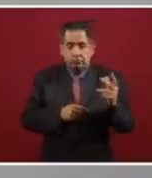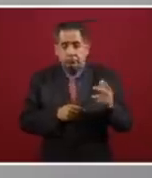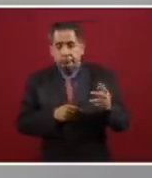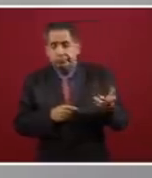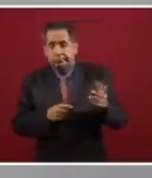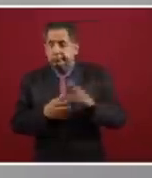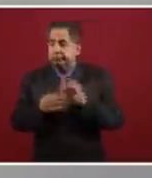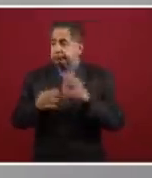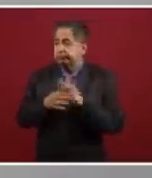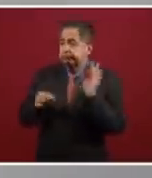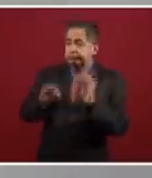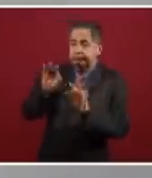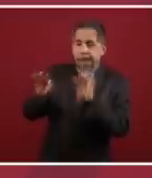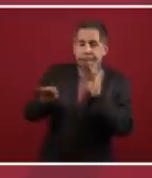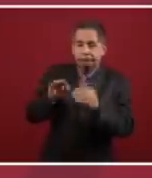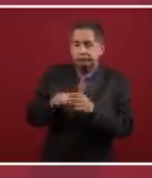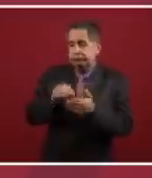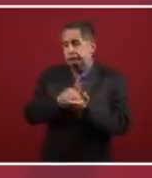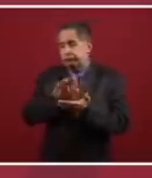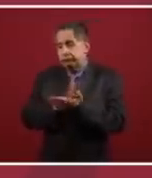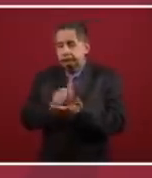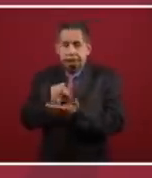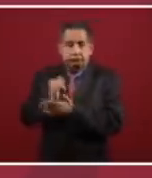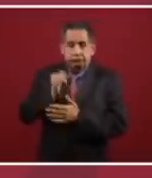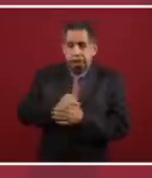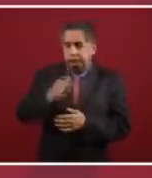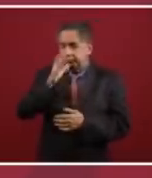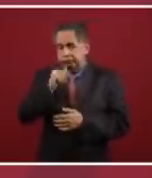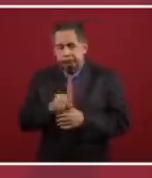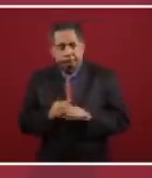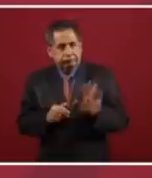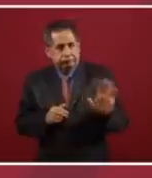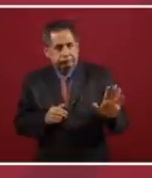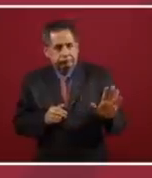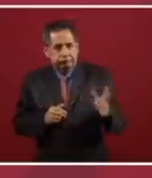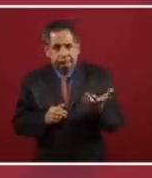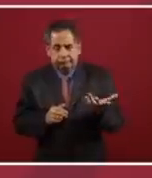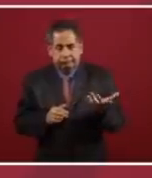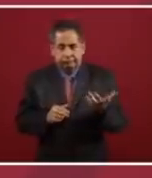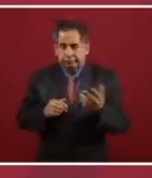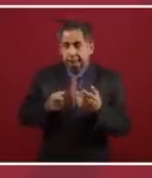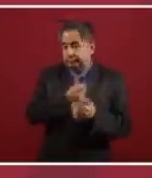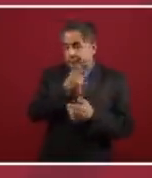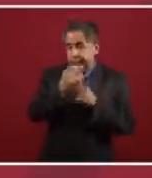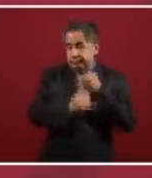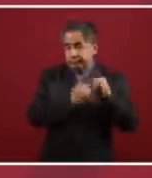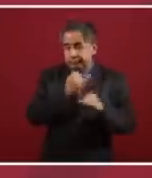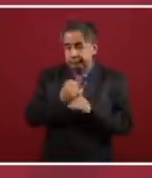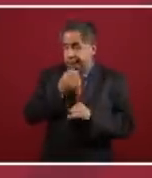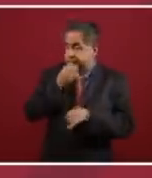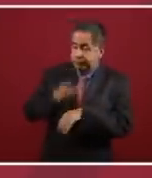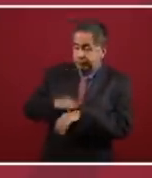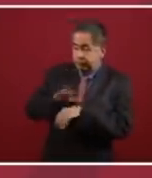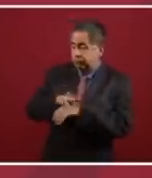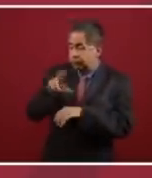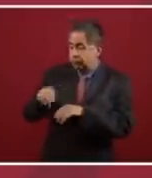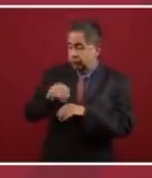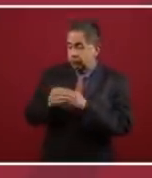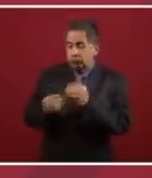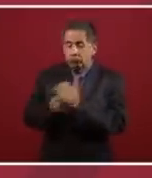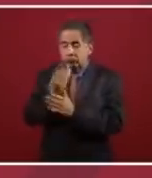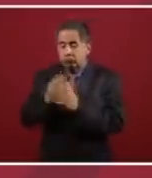para emitir dictámenes en contra de la